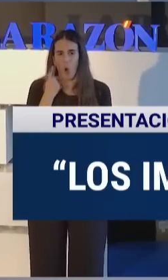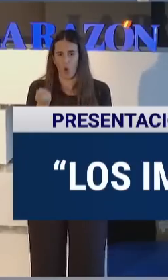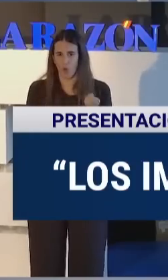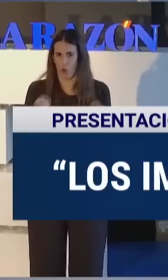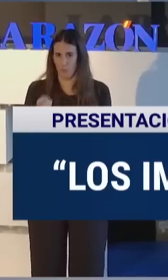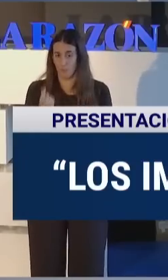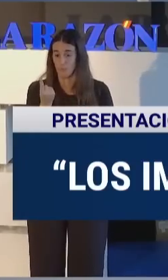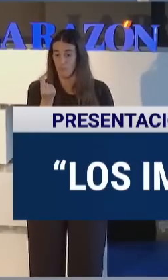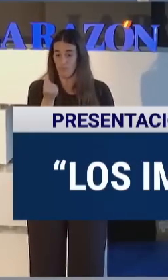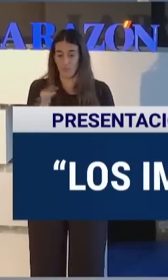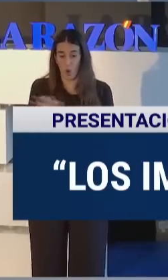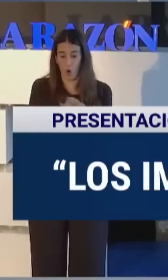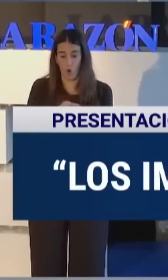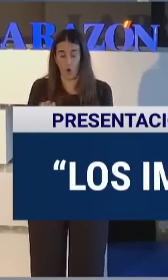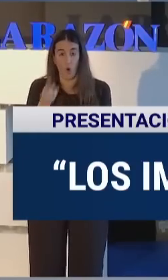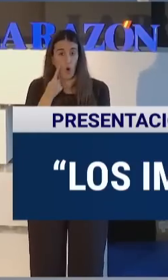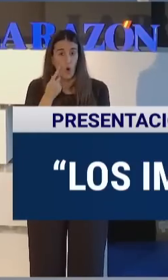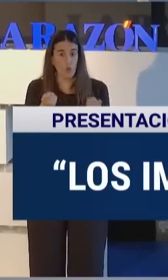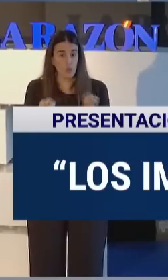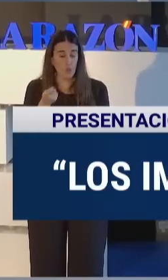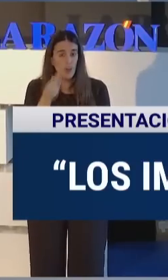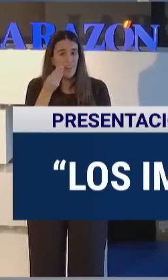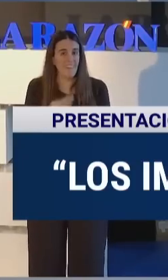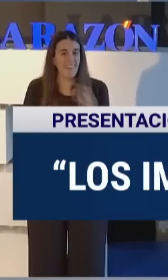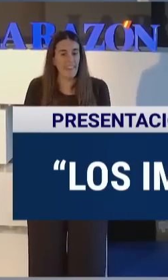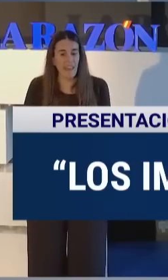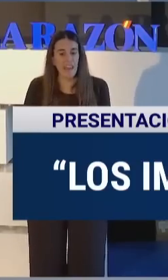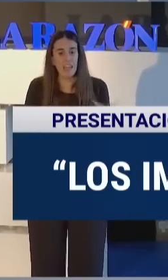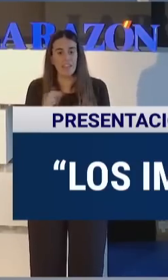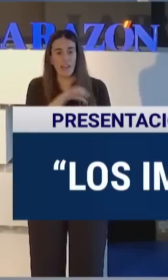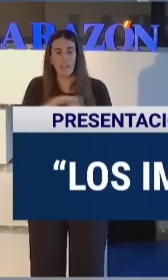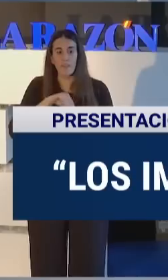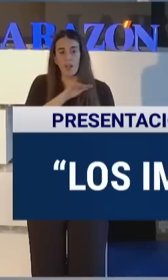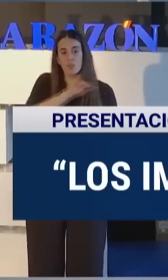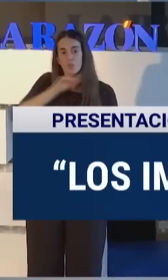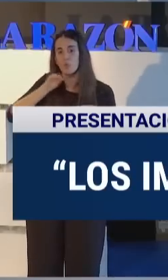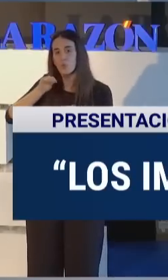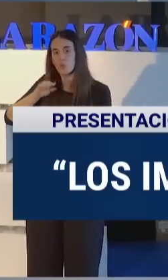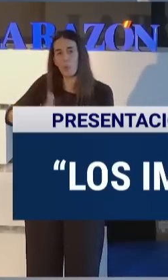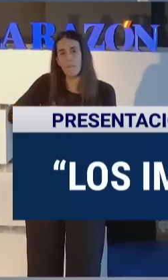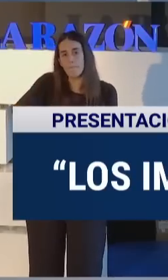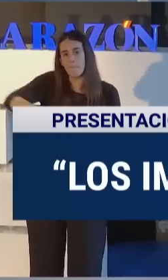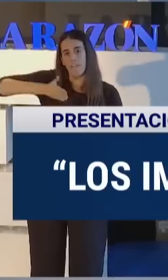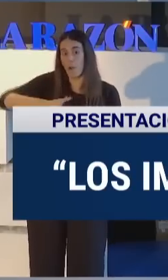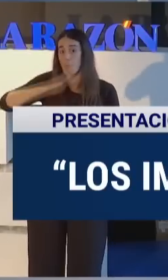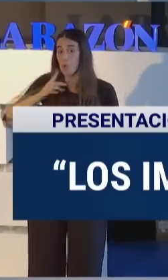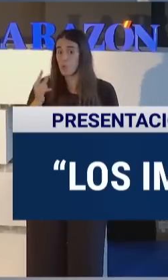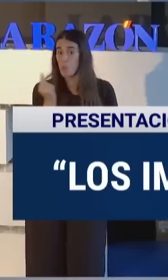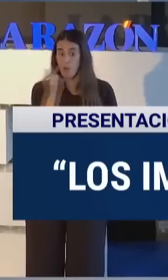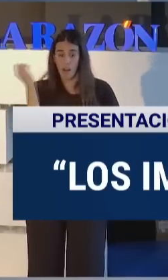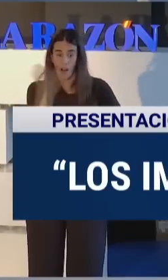El control de capitales no solo que está vulnerando la libertad de ustedes de decidir en qué moneda